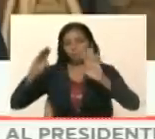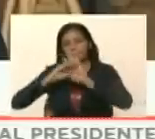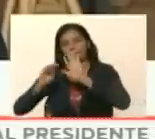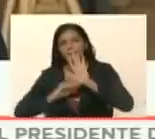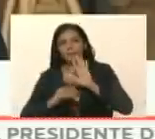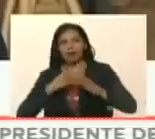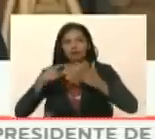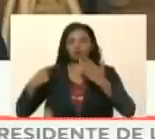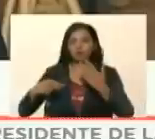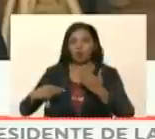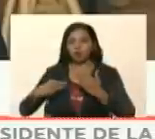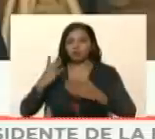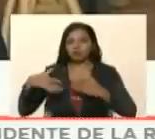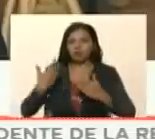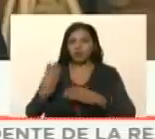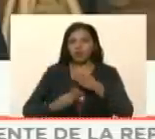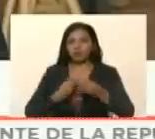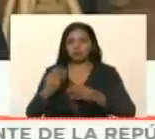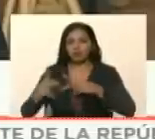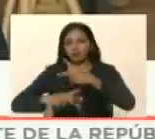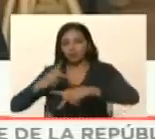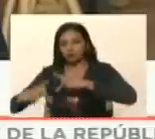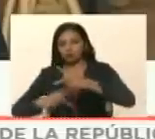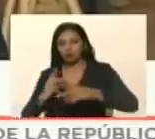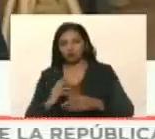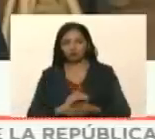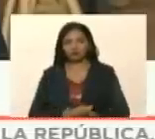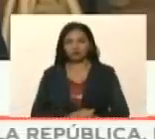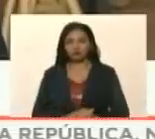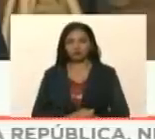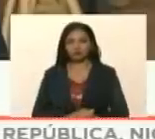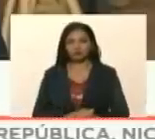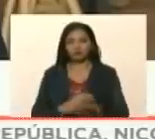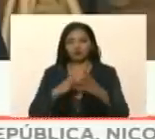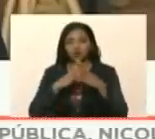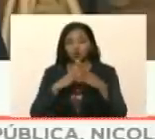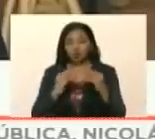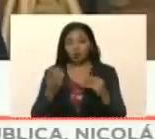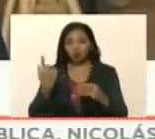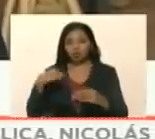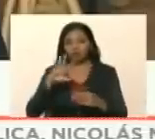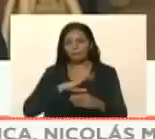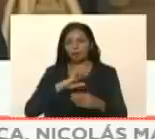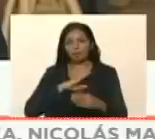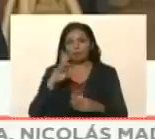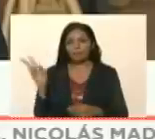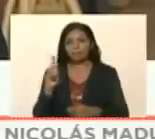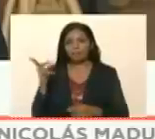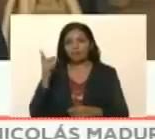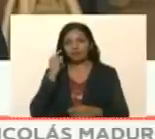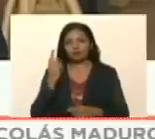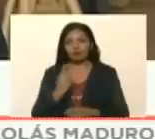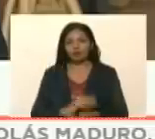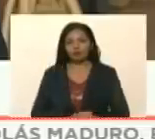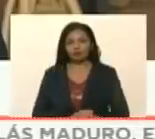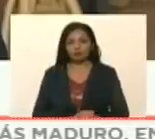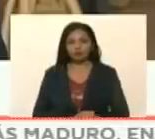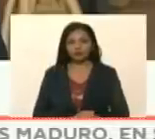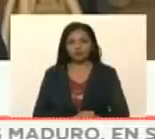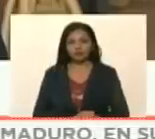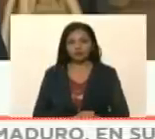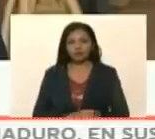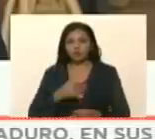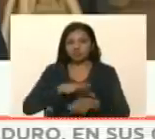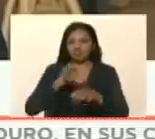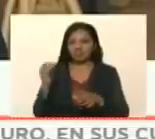características, tamaños y rubros de producción. Todos cabemos en Venezuela, todos los productores. Y no se